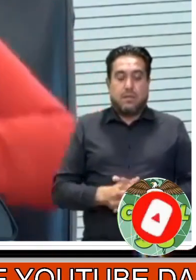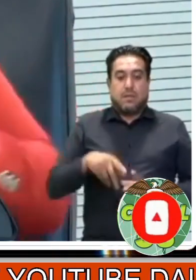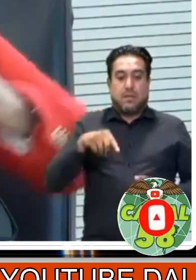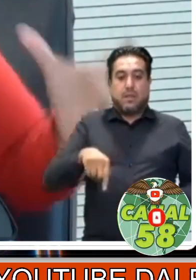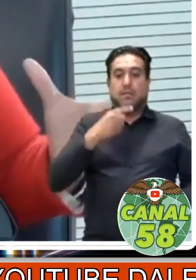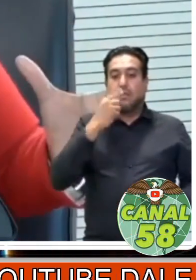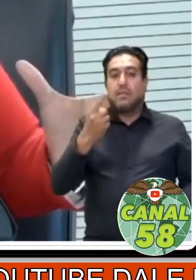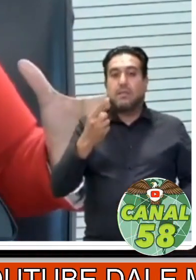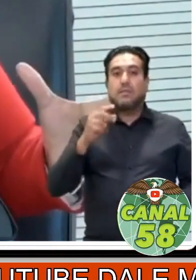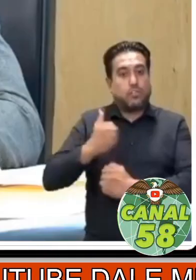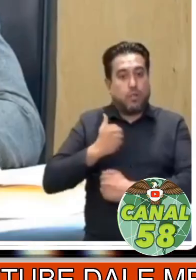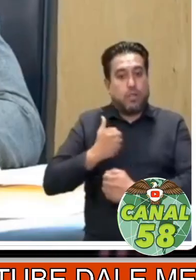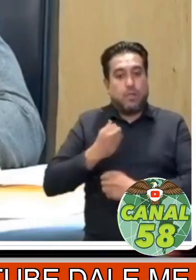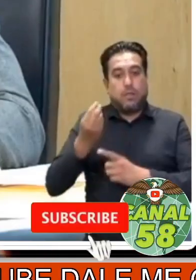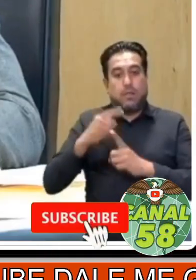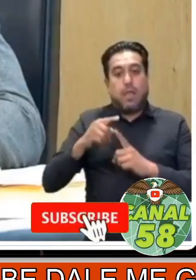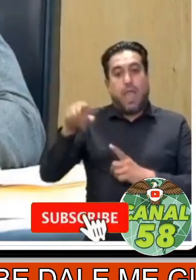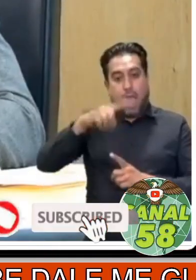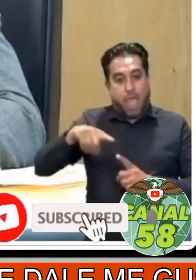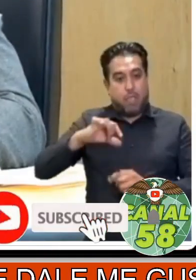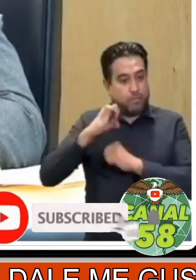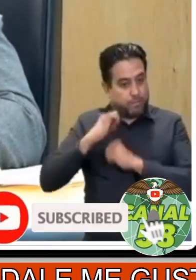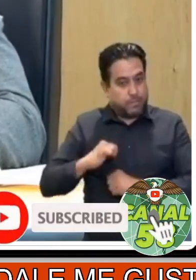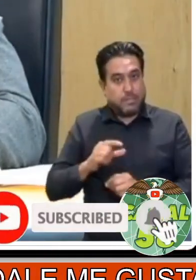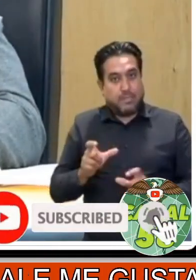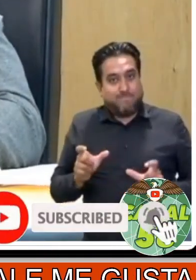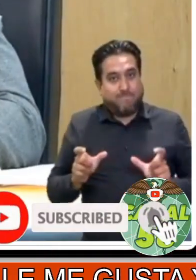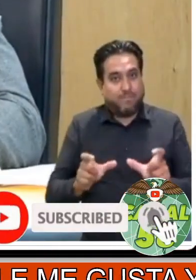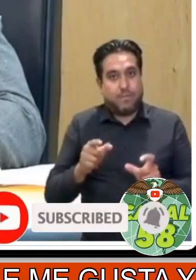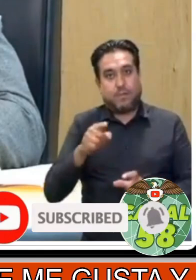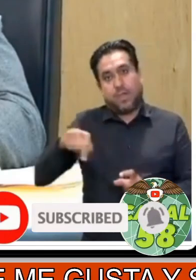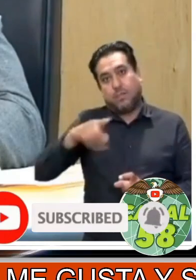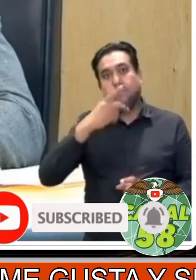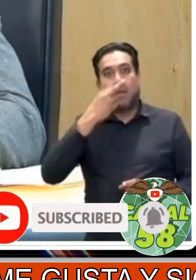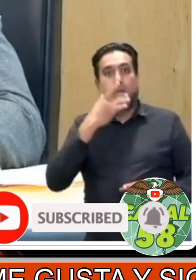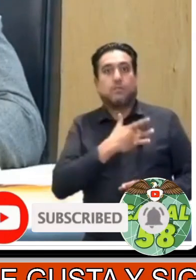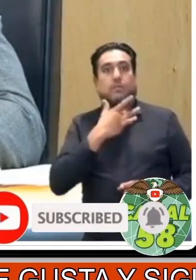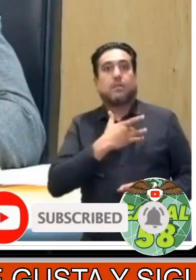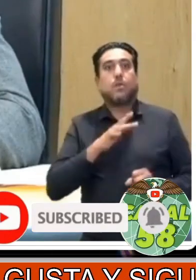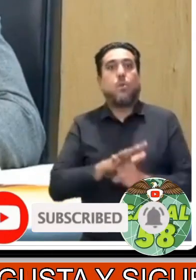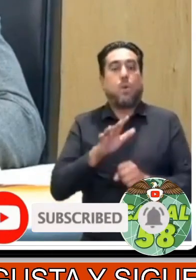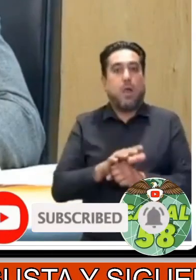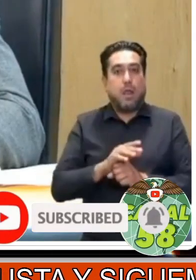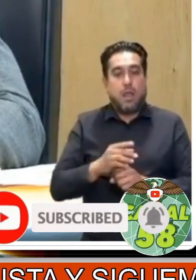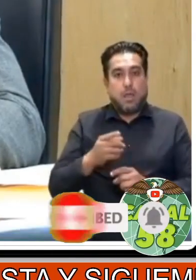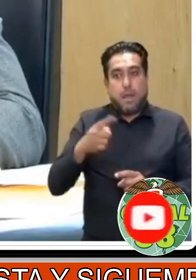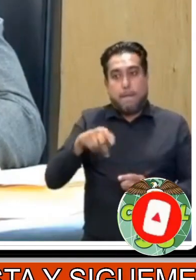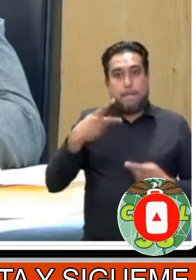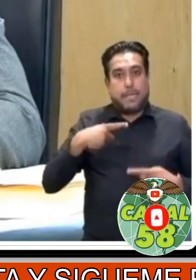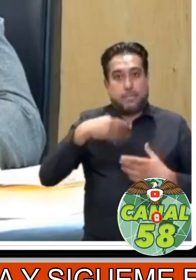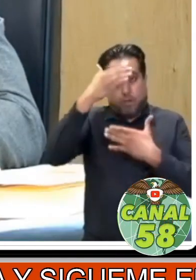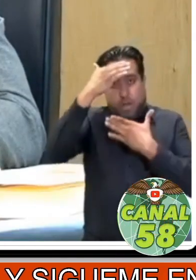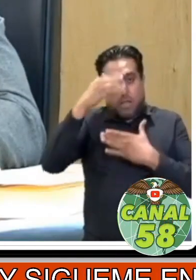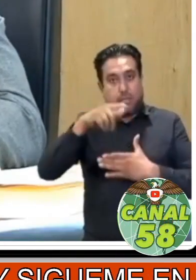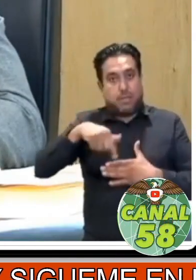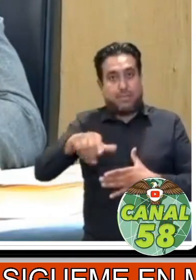que no los quieren. En su participación, el diputado del Partido Verde Ecologista, Gerardo Fernández González, argumentó que el